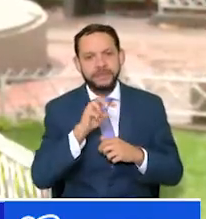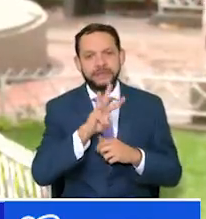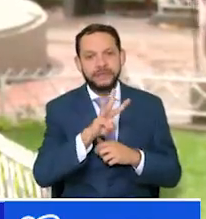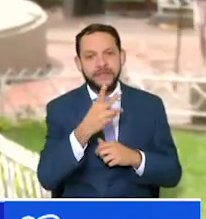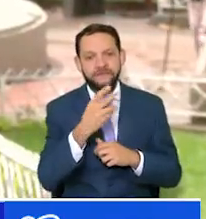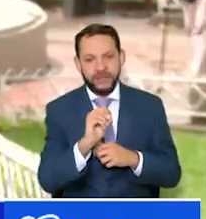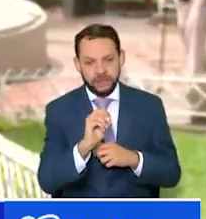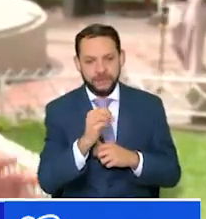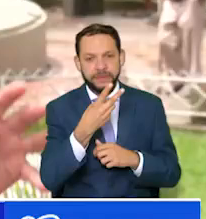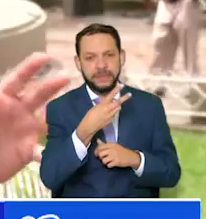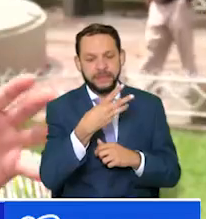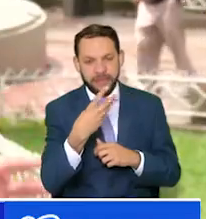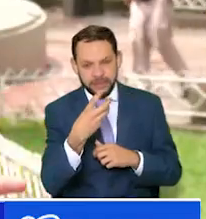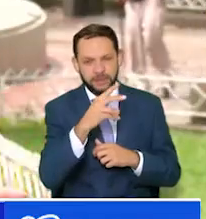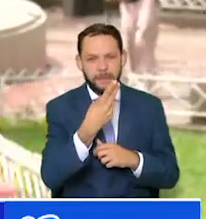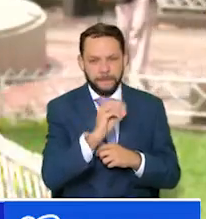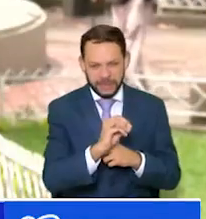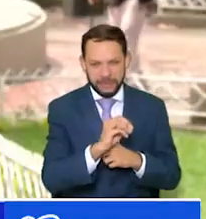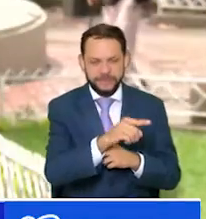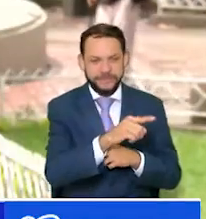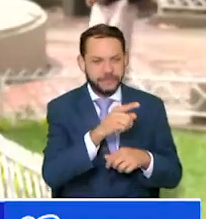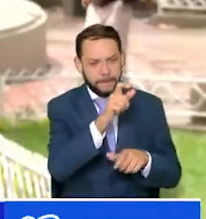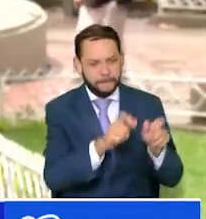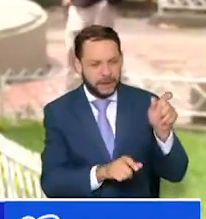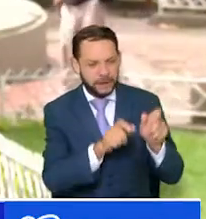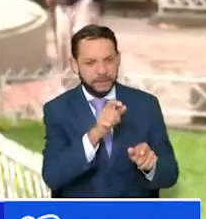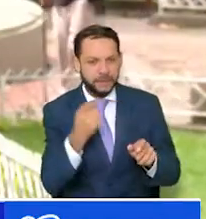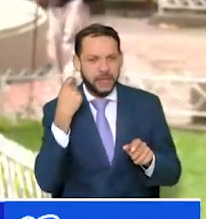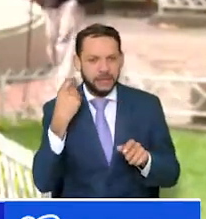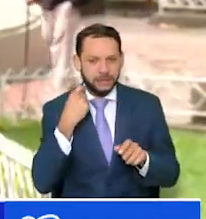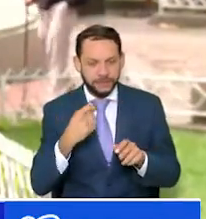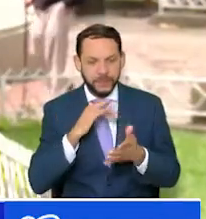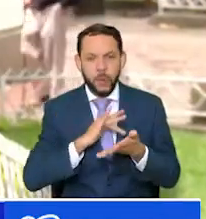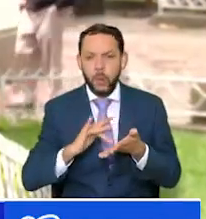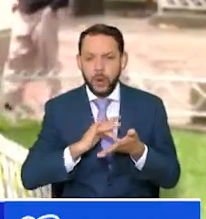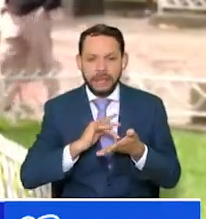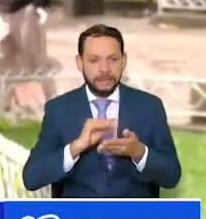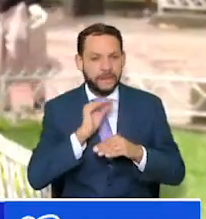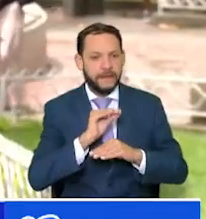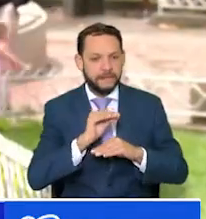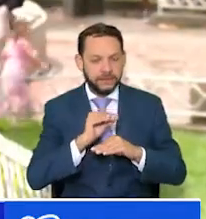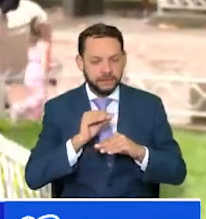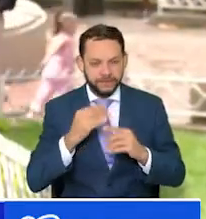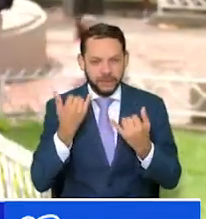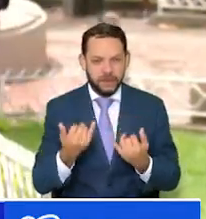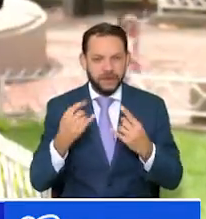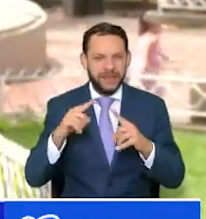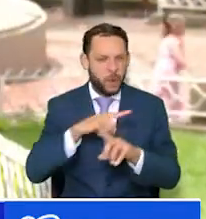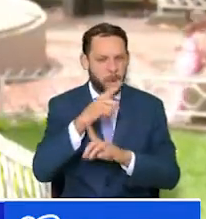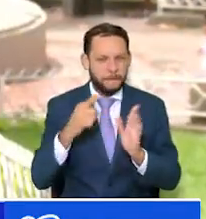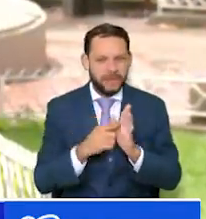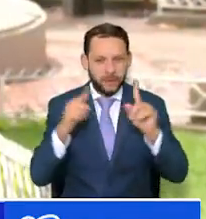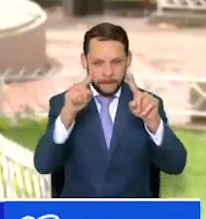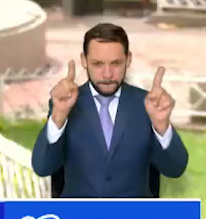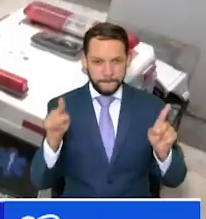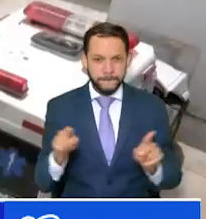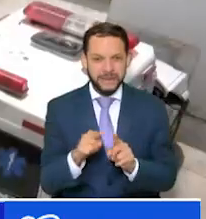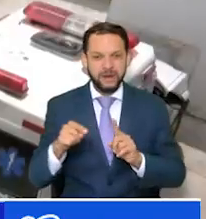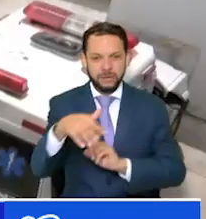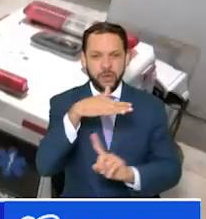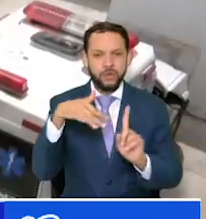casos hace algunas horas se decretó la alerta sanitaria en contexto les presentamos esta